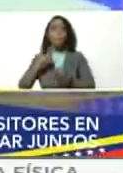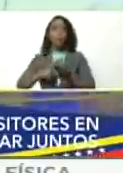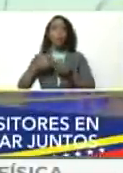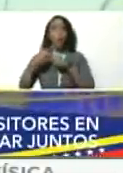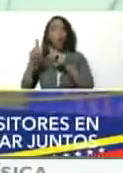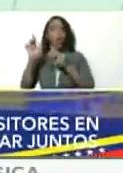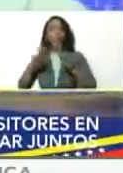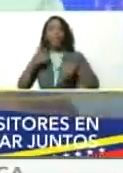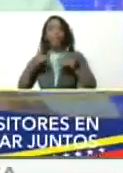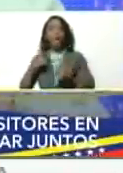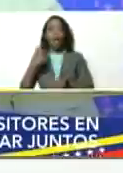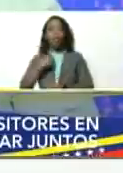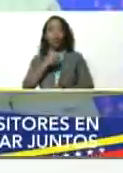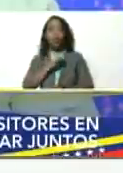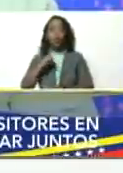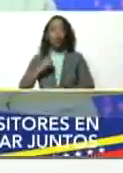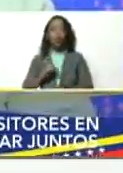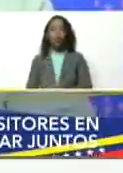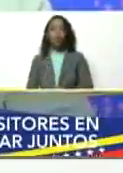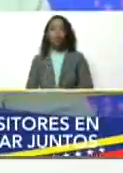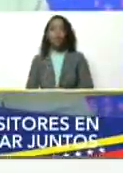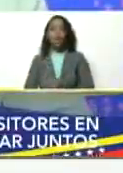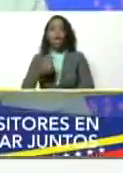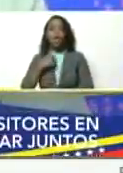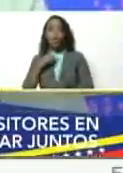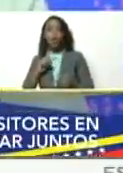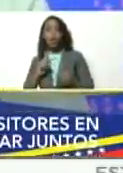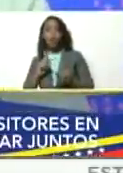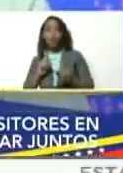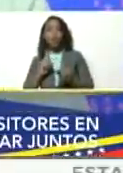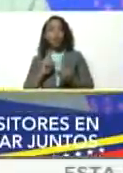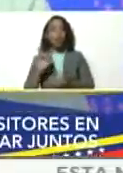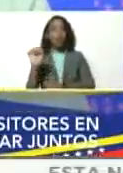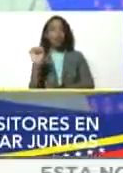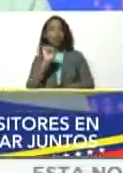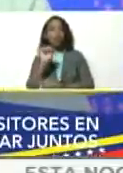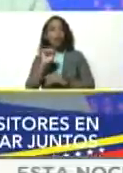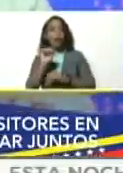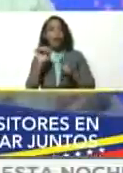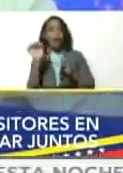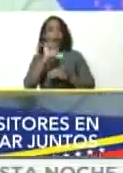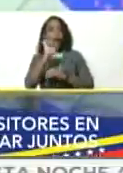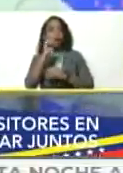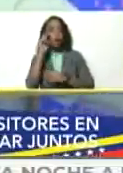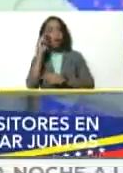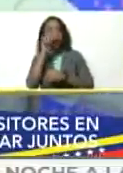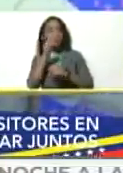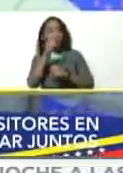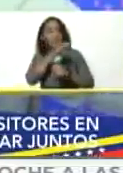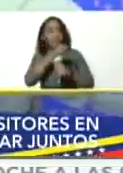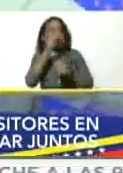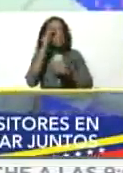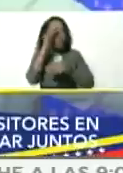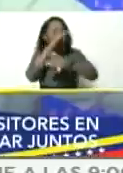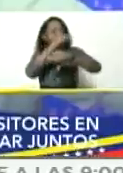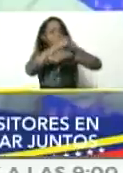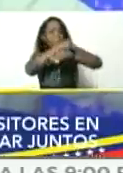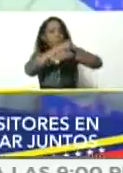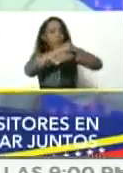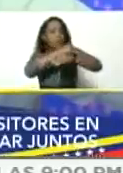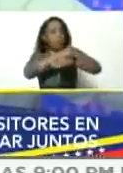otra actividad. Y entonces me acerqué a la plaza Oliari, acerqué el carro y bajé el vidrio y él estaba casi al lado